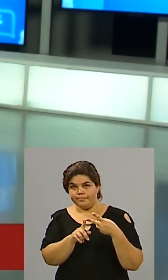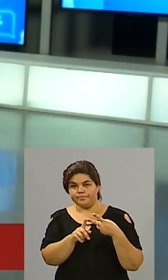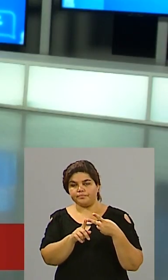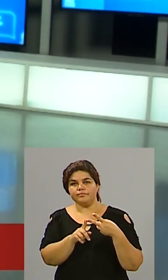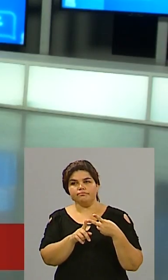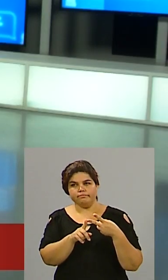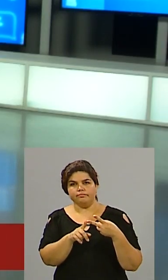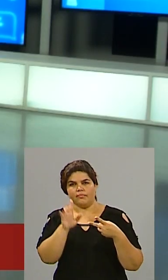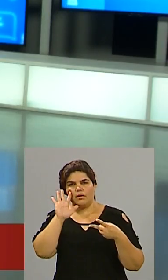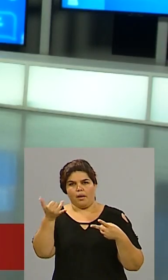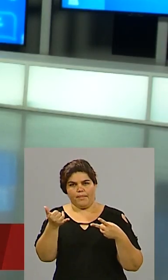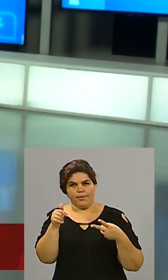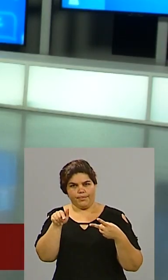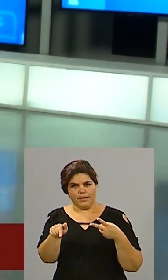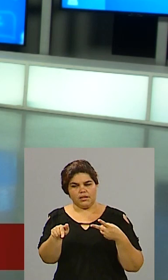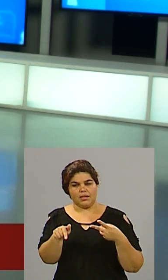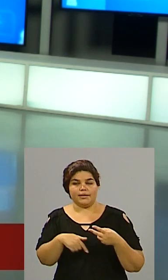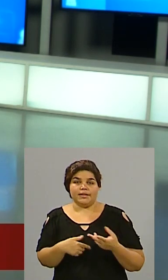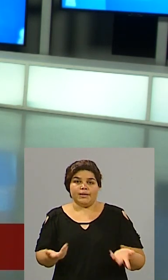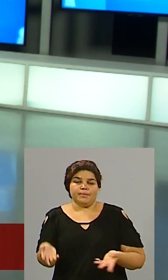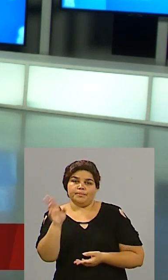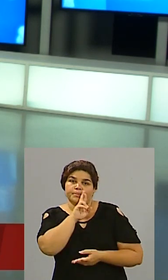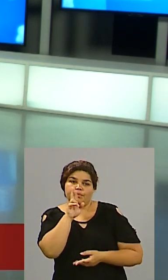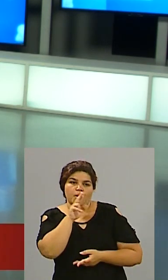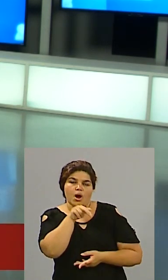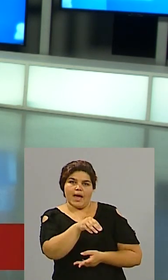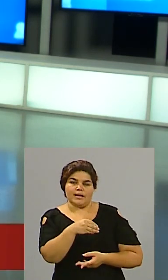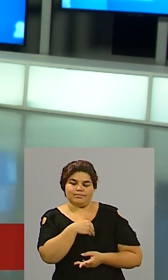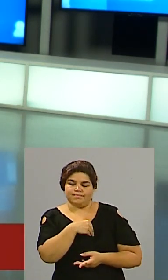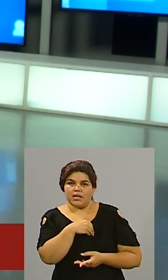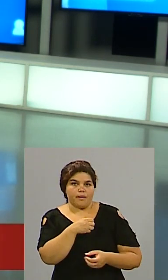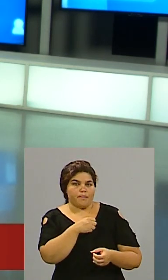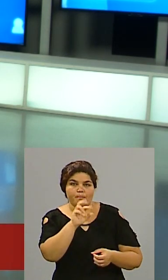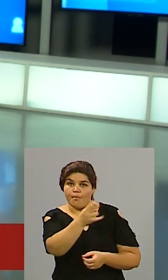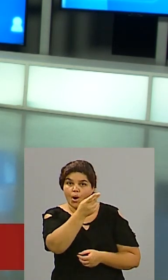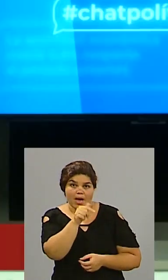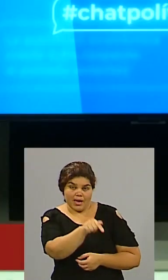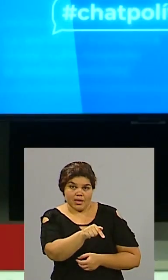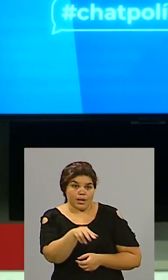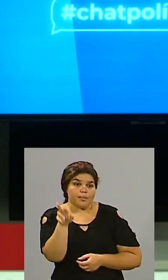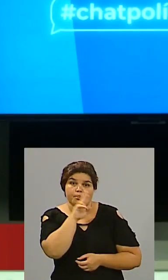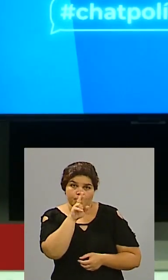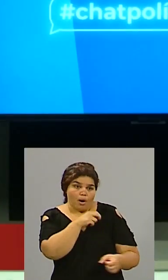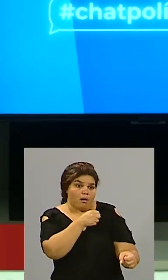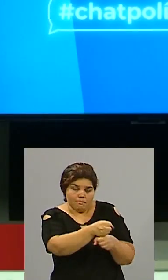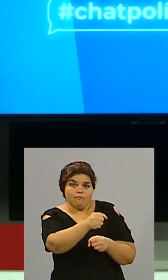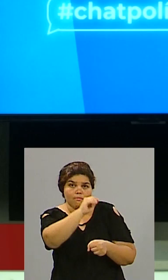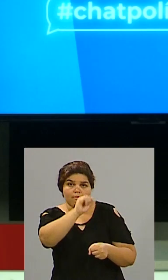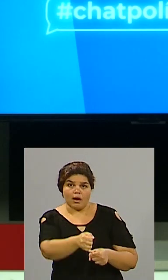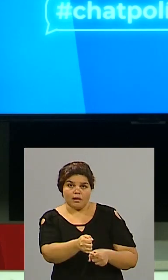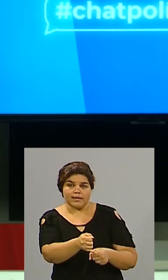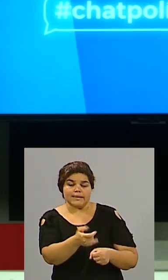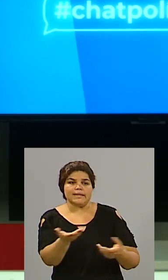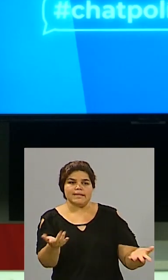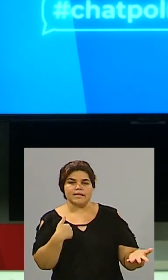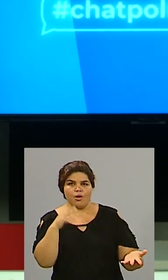hechos que terminan con la muerte de una persona y de mujeres, que bueno, claramente nos indican que